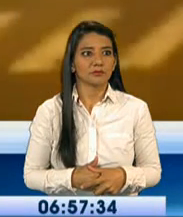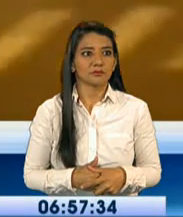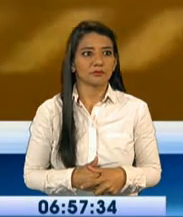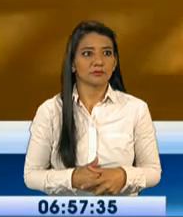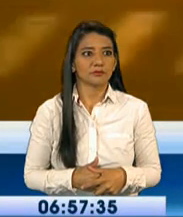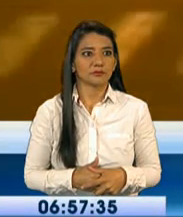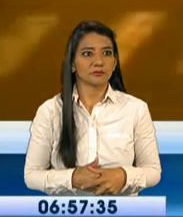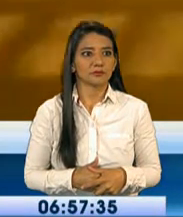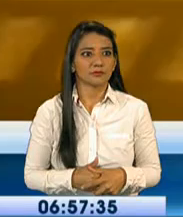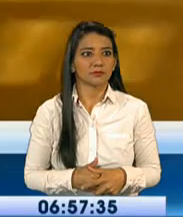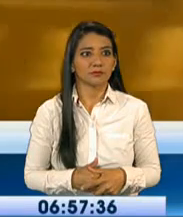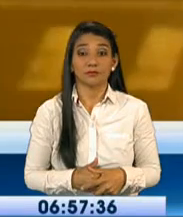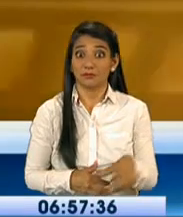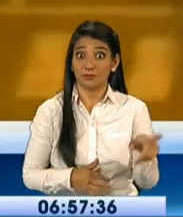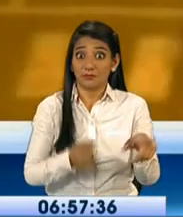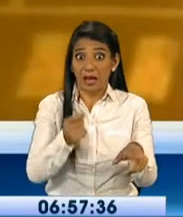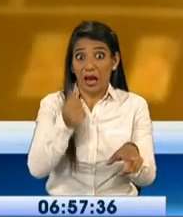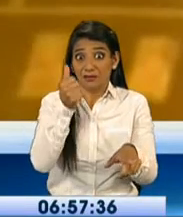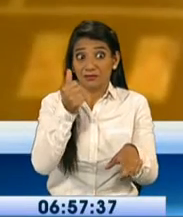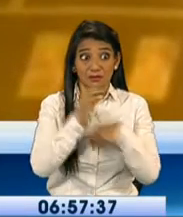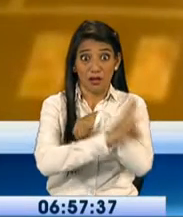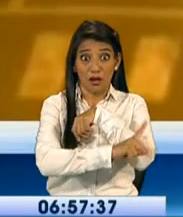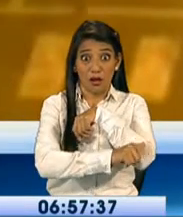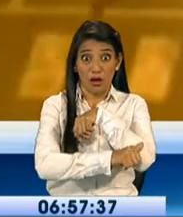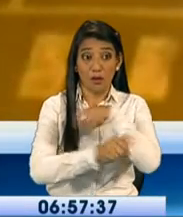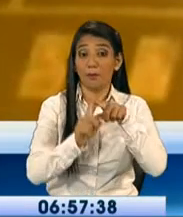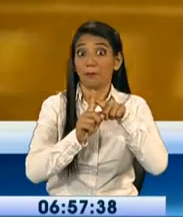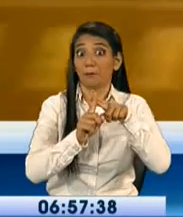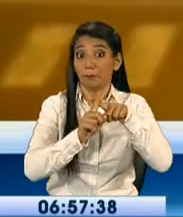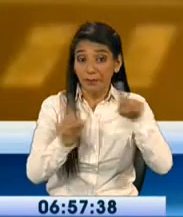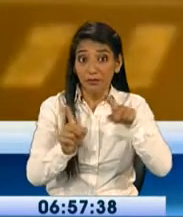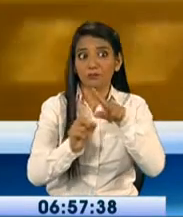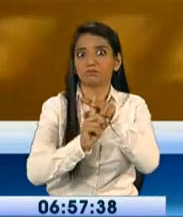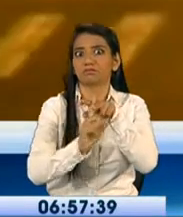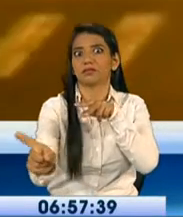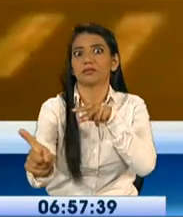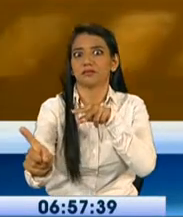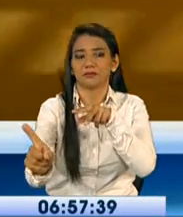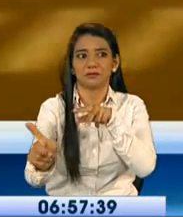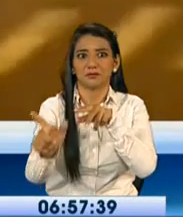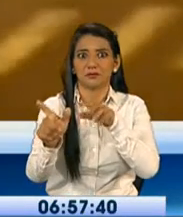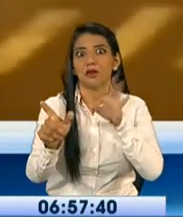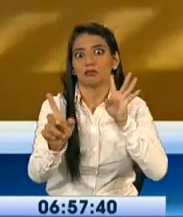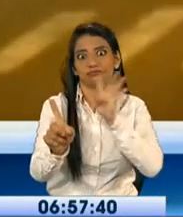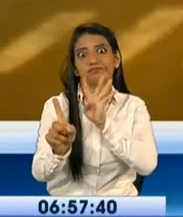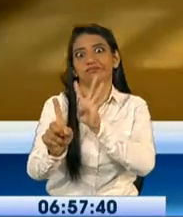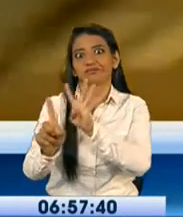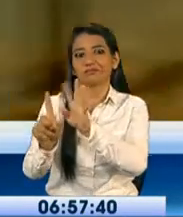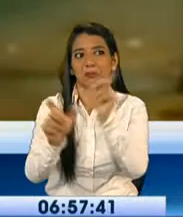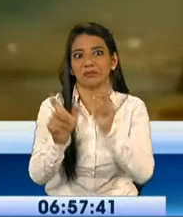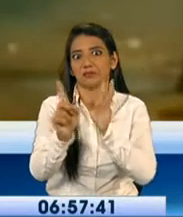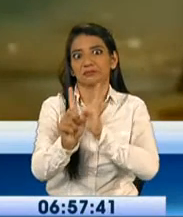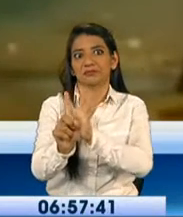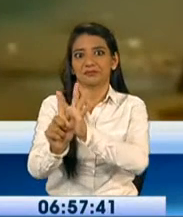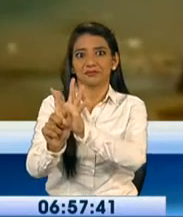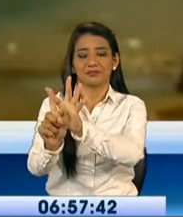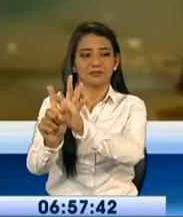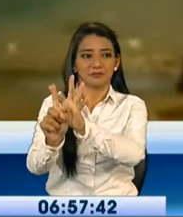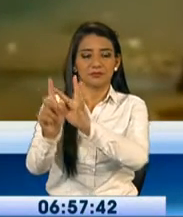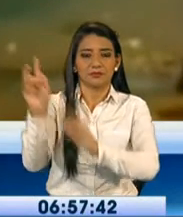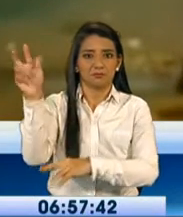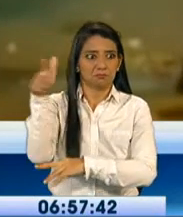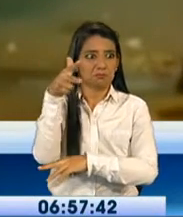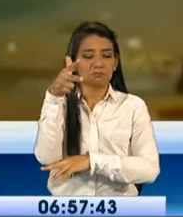La persona que es atacada huye del lugar, pero las cosas no concluyen ahí, pues es perseguido por los sospechosos. Todo quedó